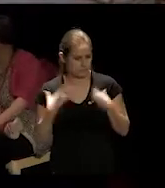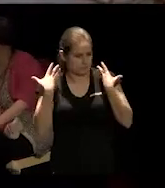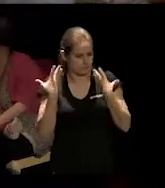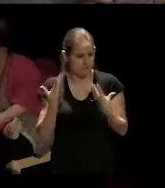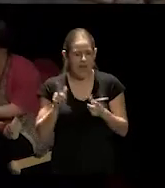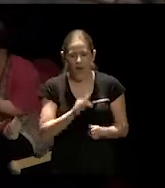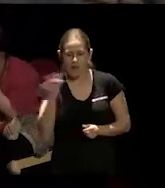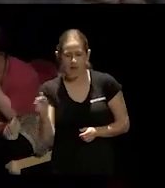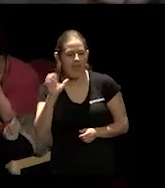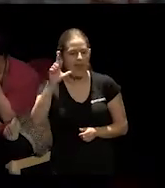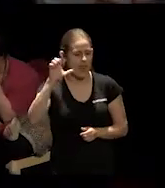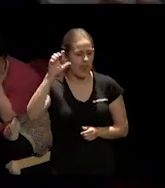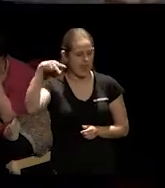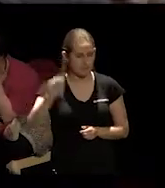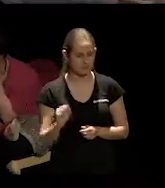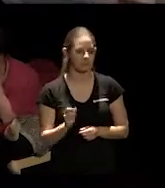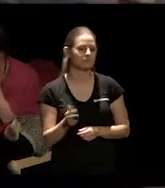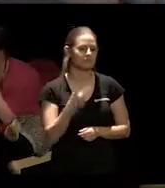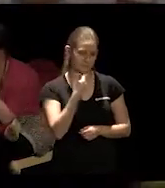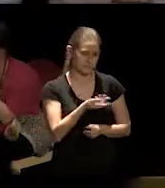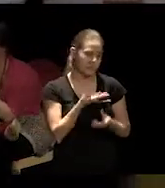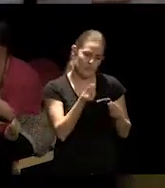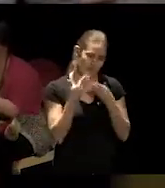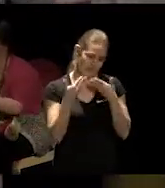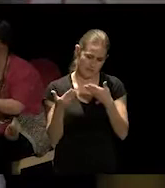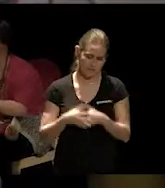dejo con Elena. Muchas gracias.